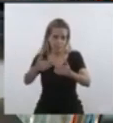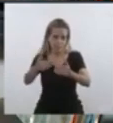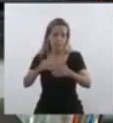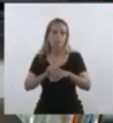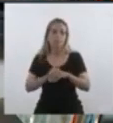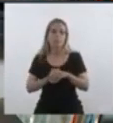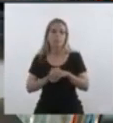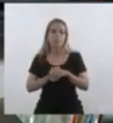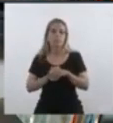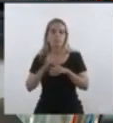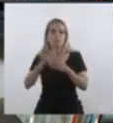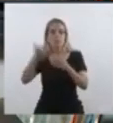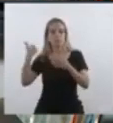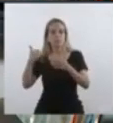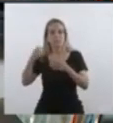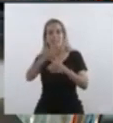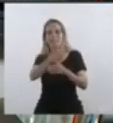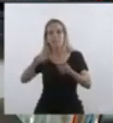En la semana 10,